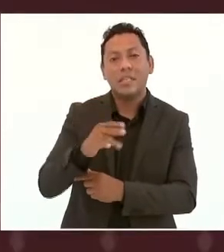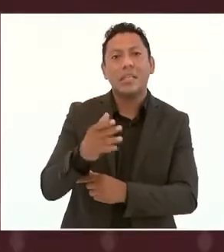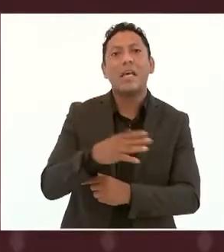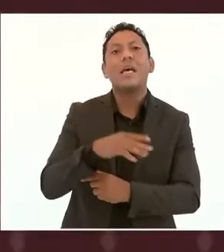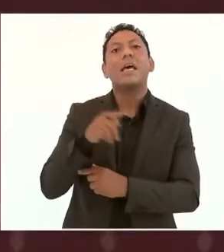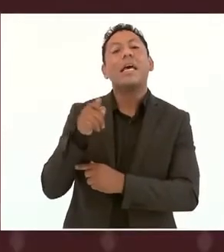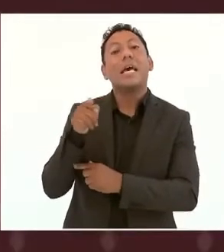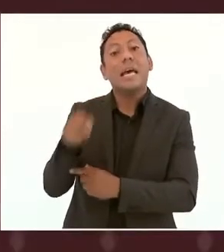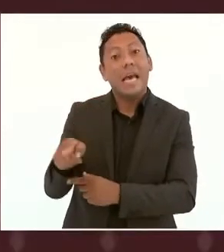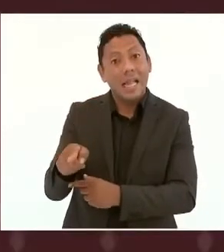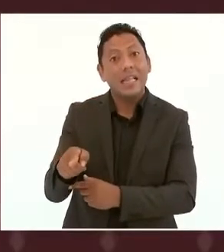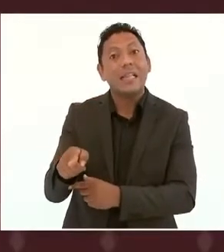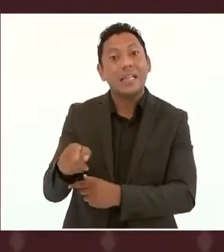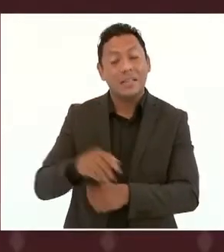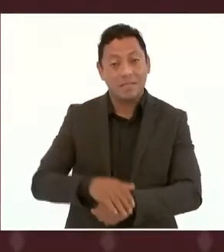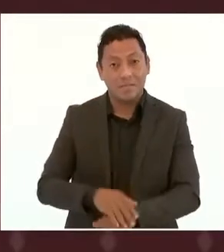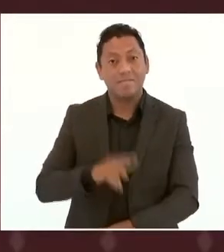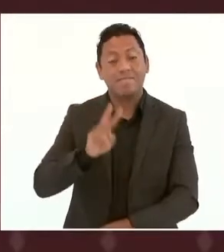carrancista,